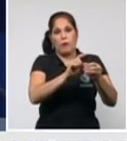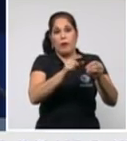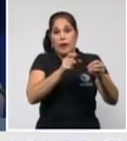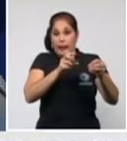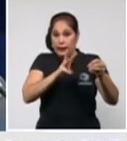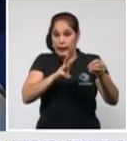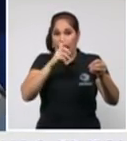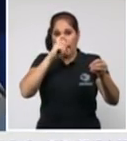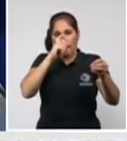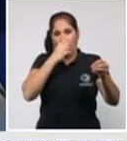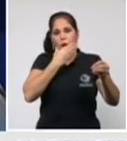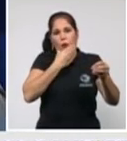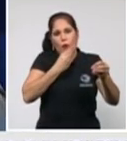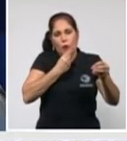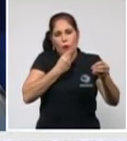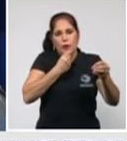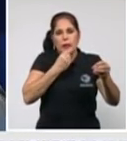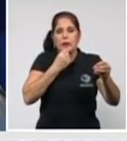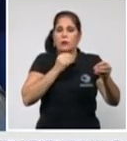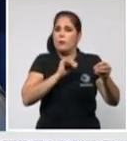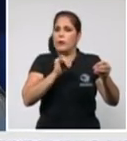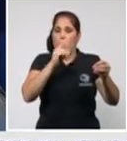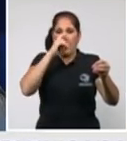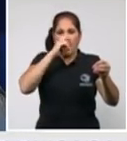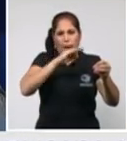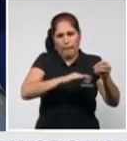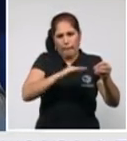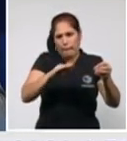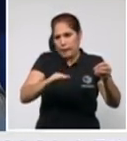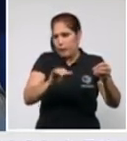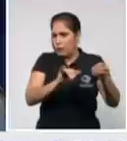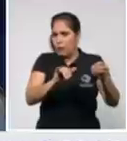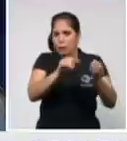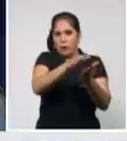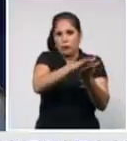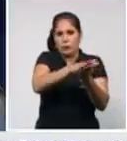edades pediátricas, que es lo que hace el acumulado